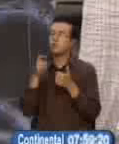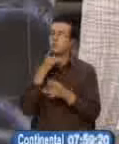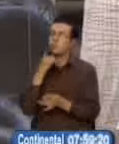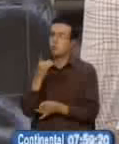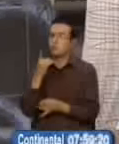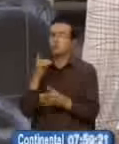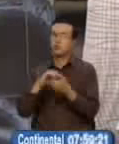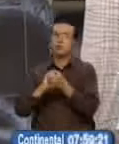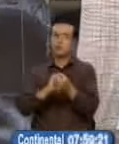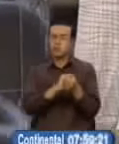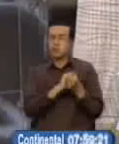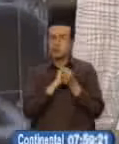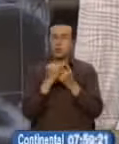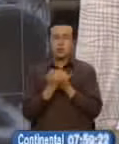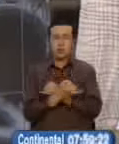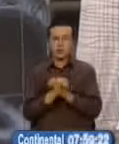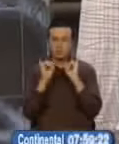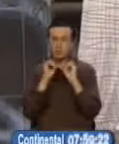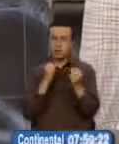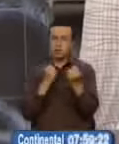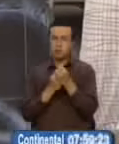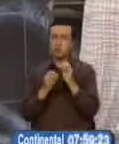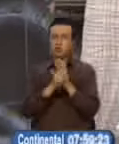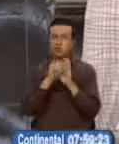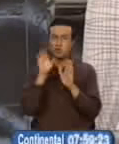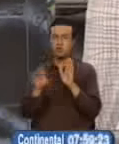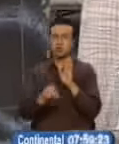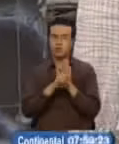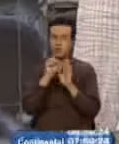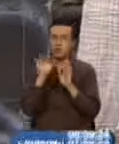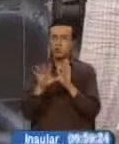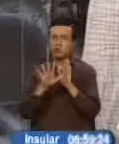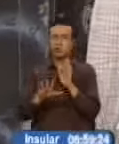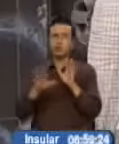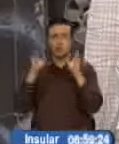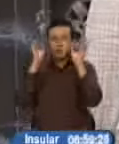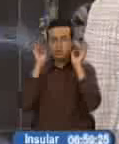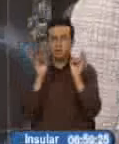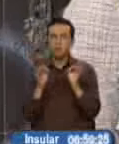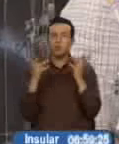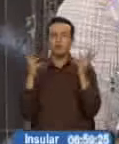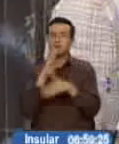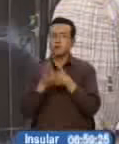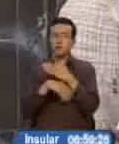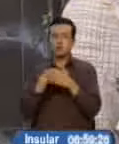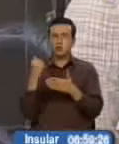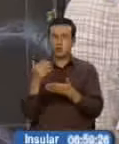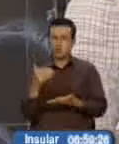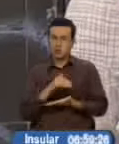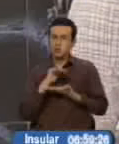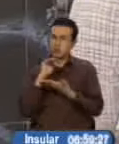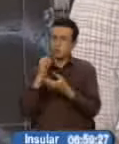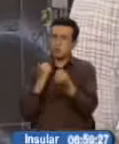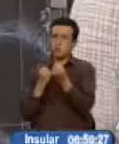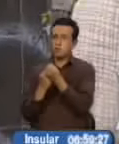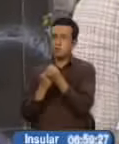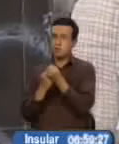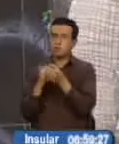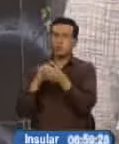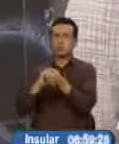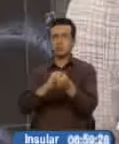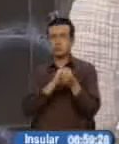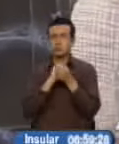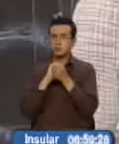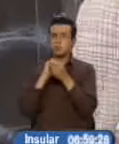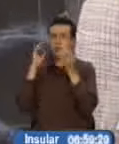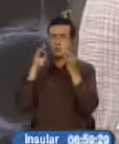parecido la solidaridad que ha tenido este club donando en la fase final de la Copa Libertadores de América toda la taquilla para tratar de solidarizarse